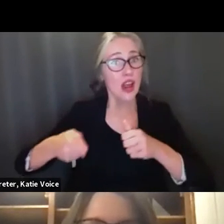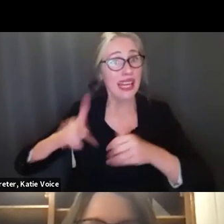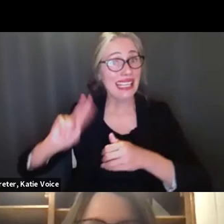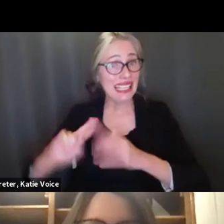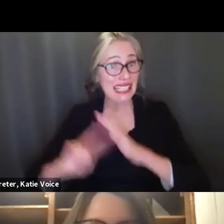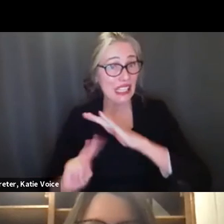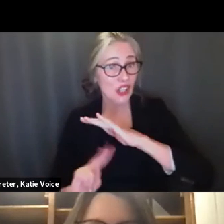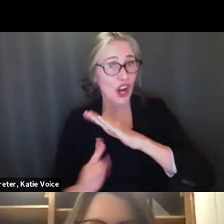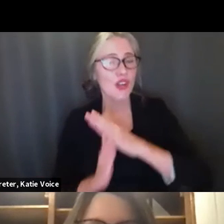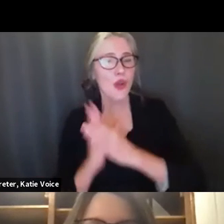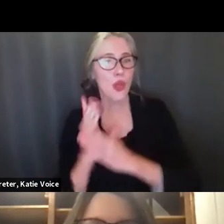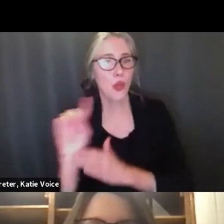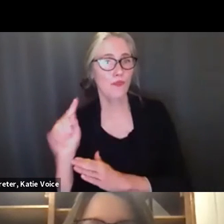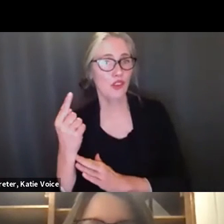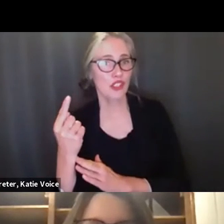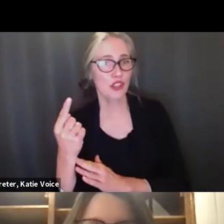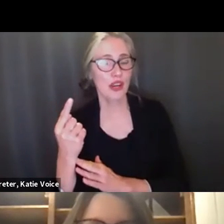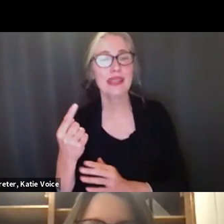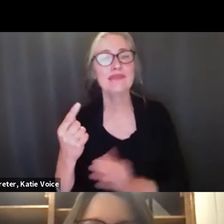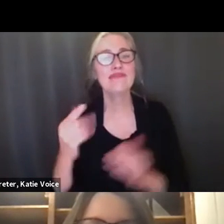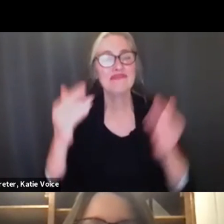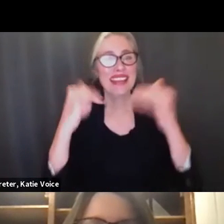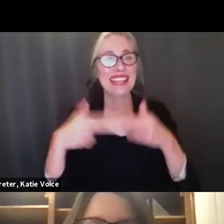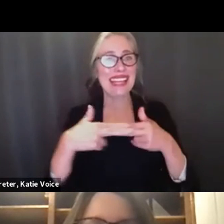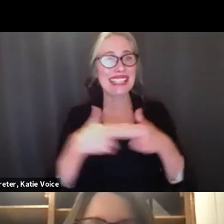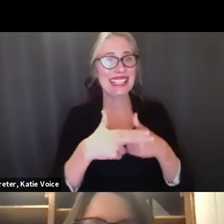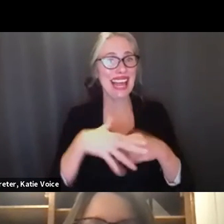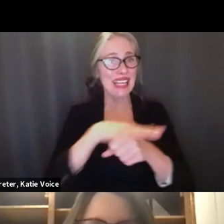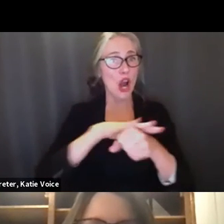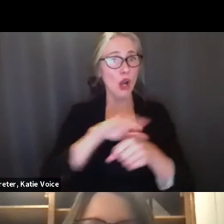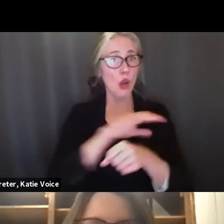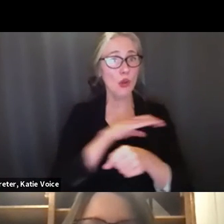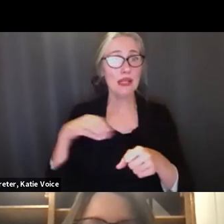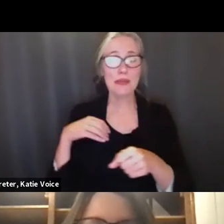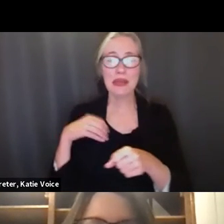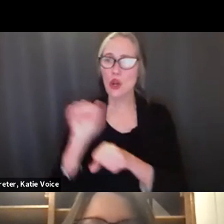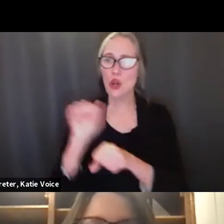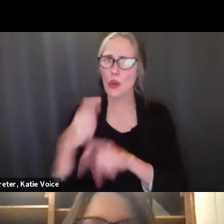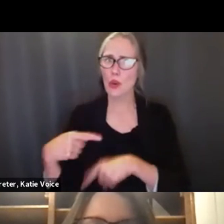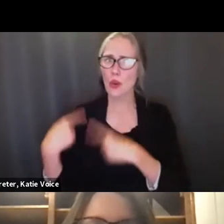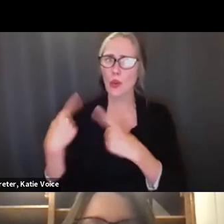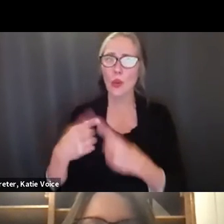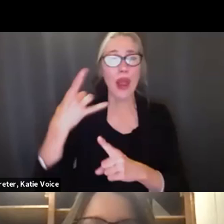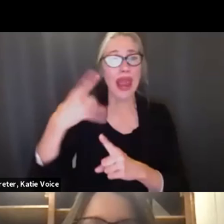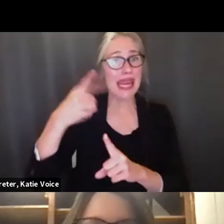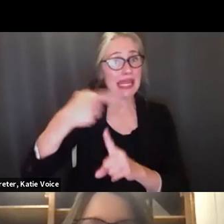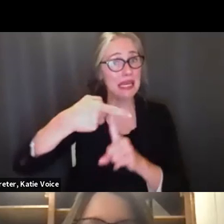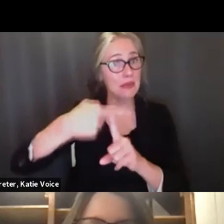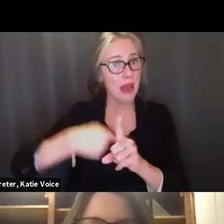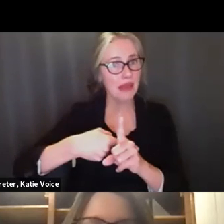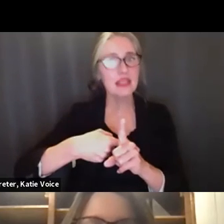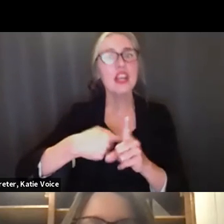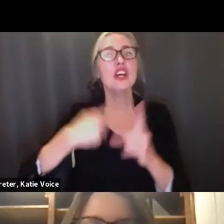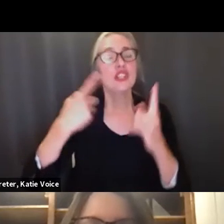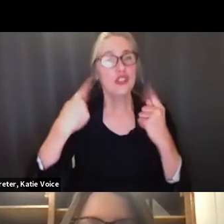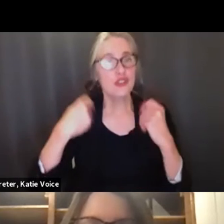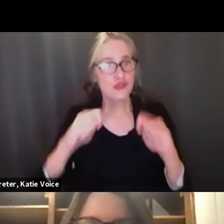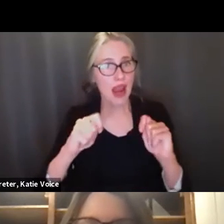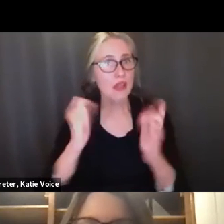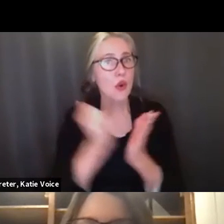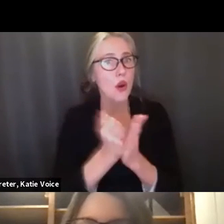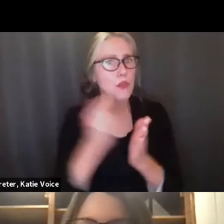examinamos otras cosas. Y próxima diapositiva, por favor. Nuestra comisión local, en los últimos 18 meses,